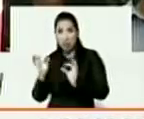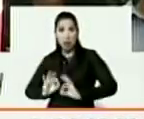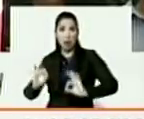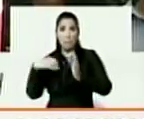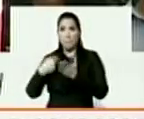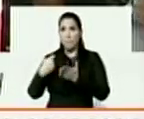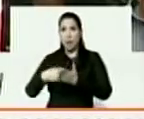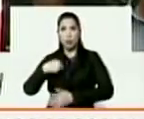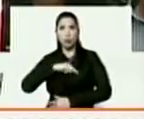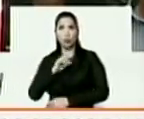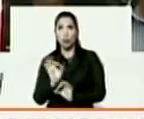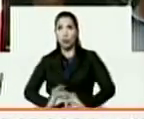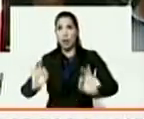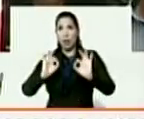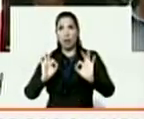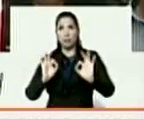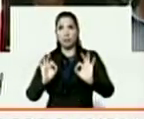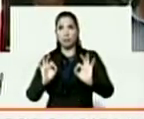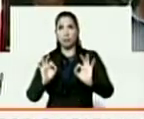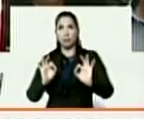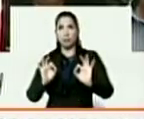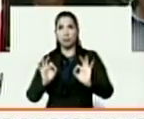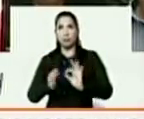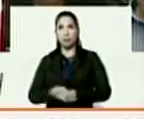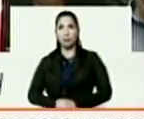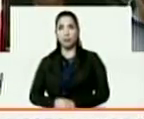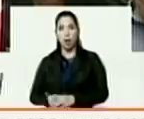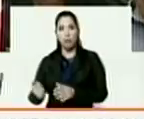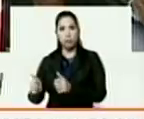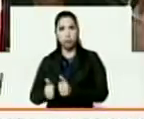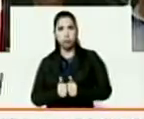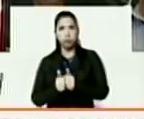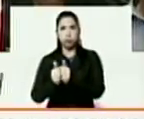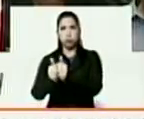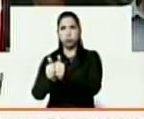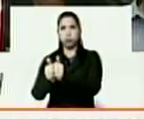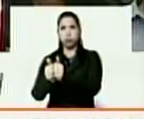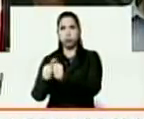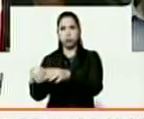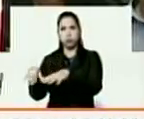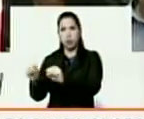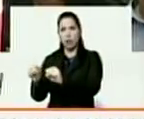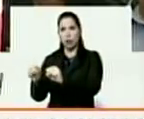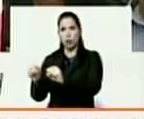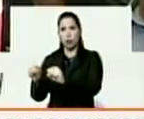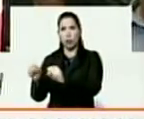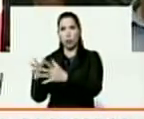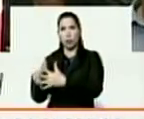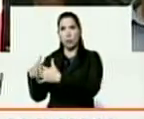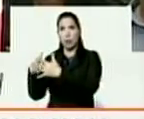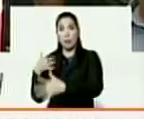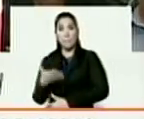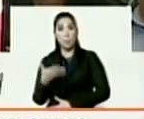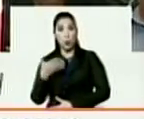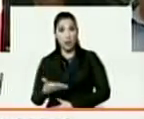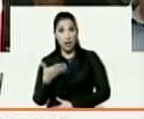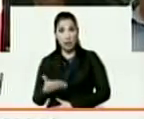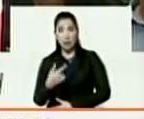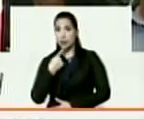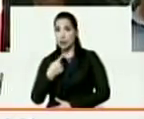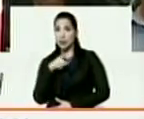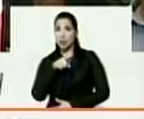me el acompañamiento del imperio norteamericano importante poner esto en la mesa